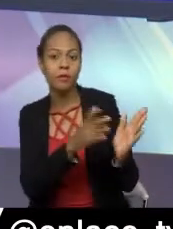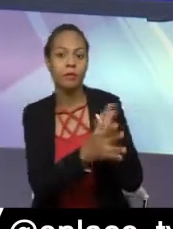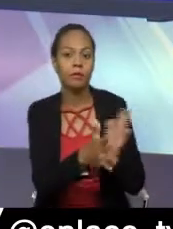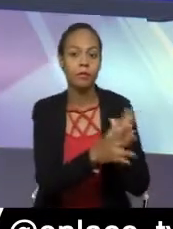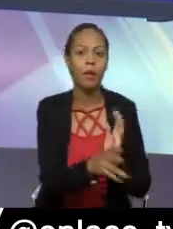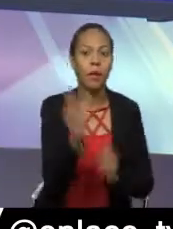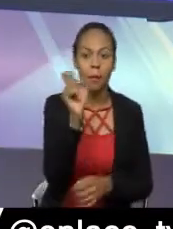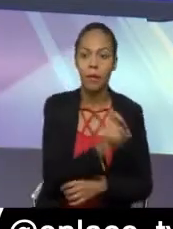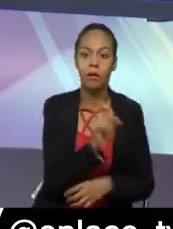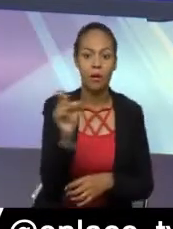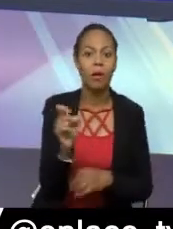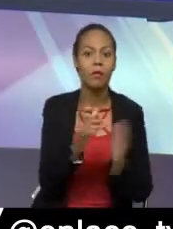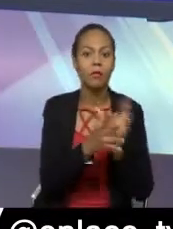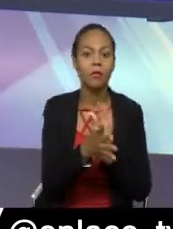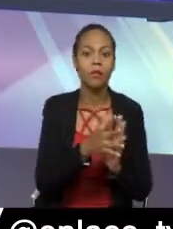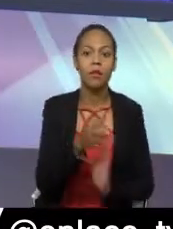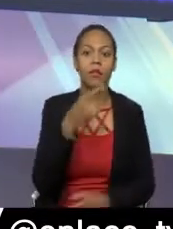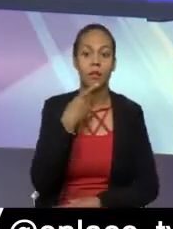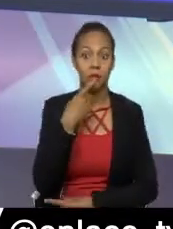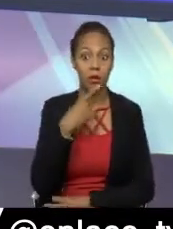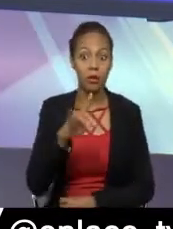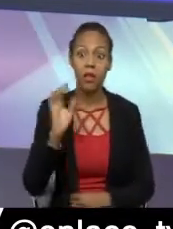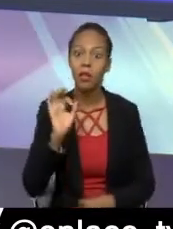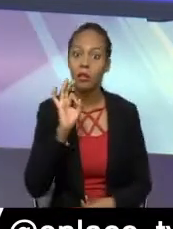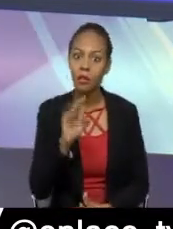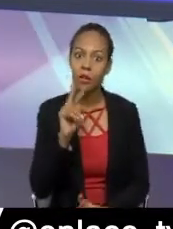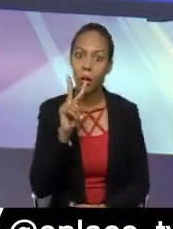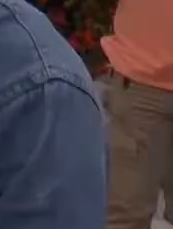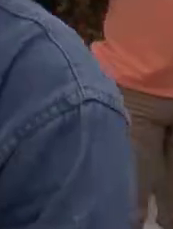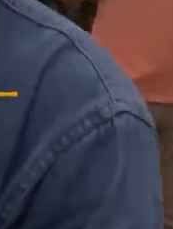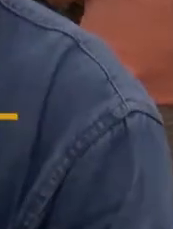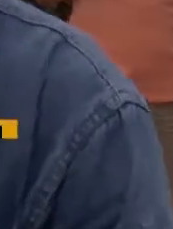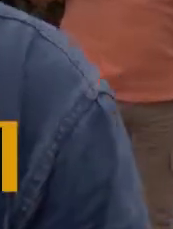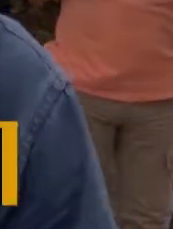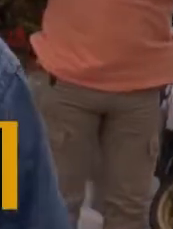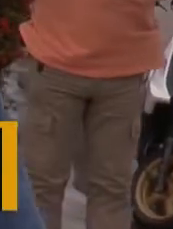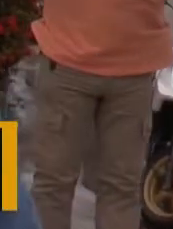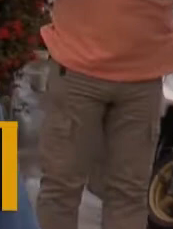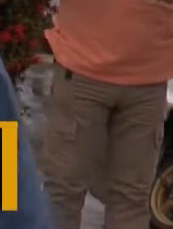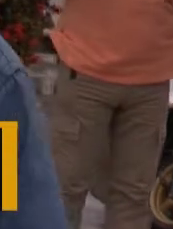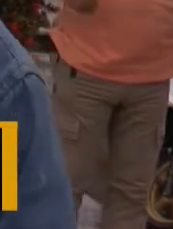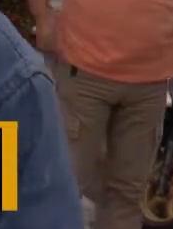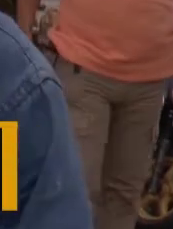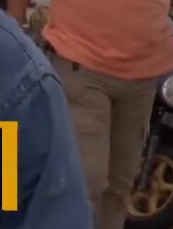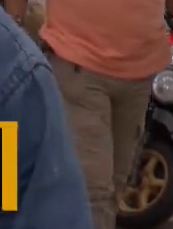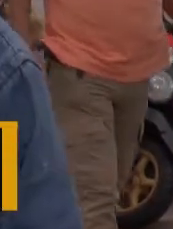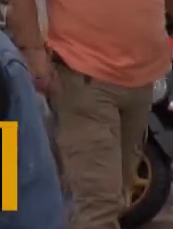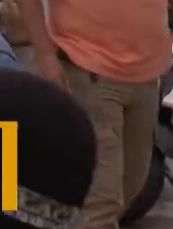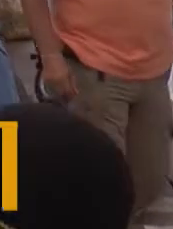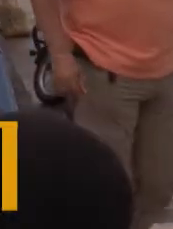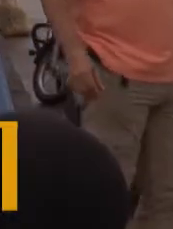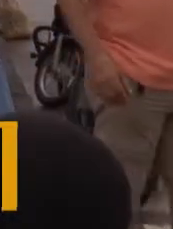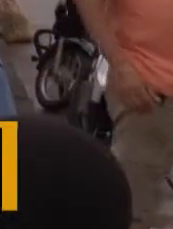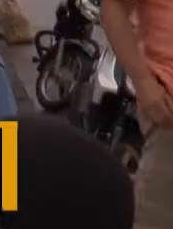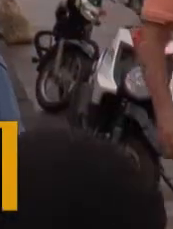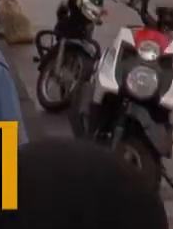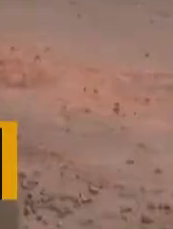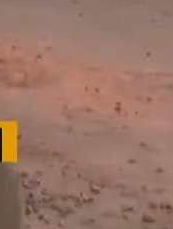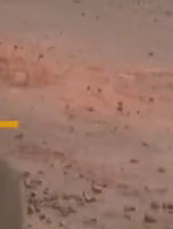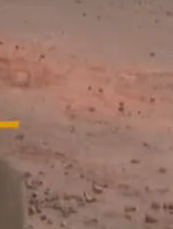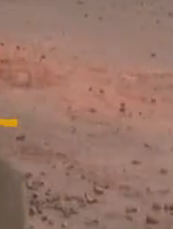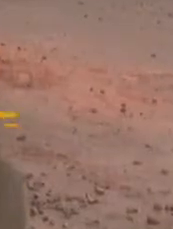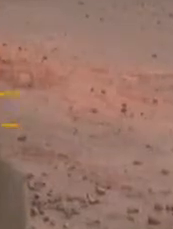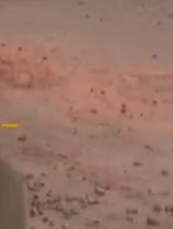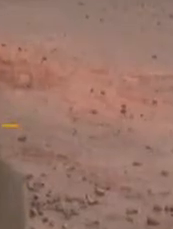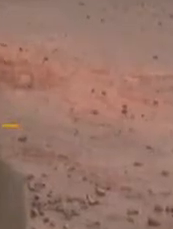se generan 320 fuentes de empleo. Álvaro Baeza, habitante del barrio Los Alpes, lleva 2 meses contratado